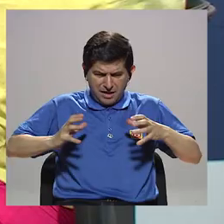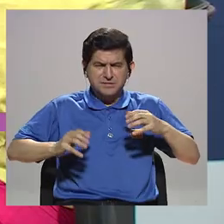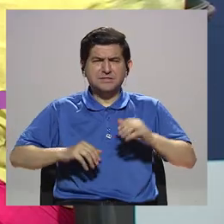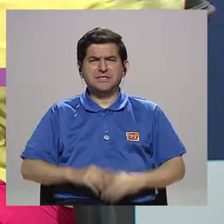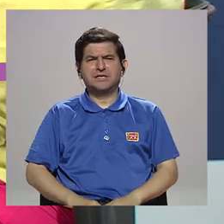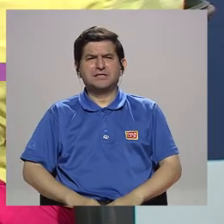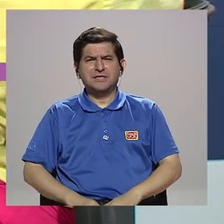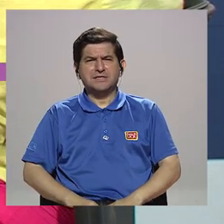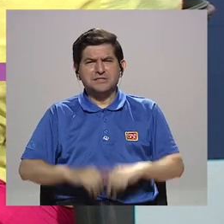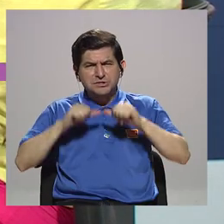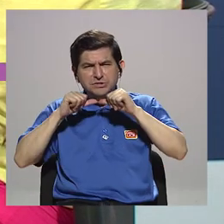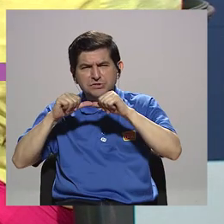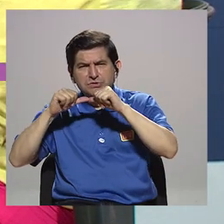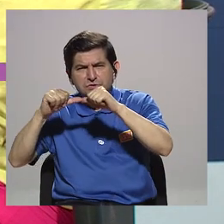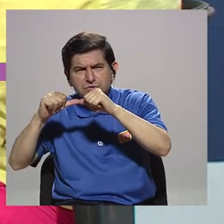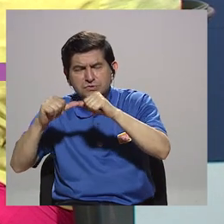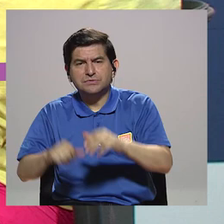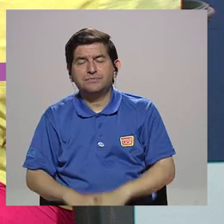crónica